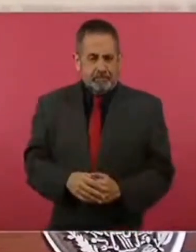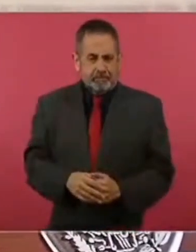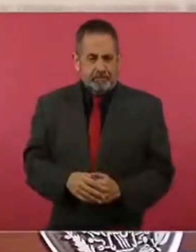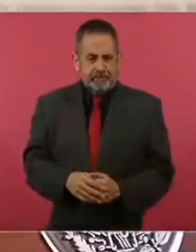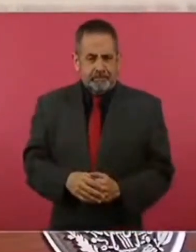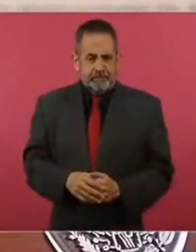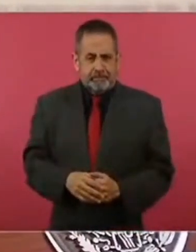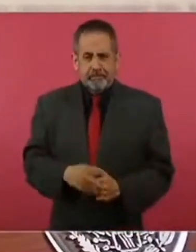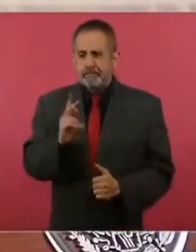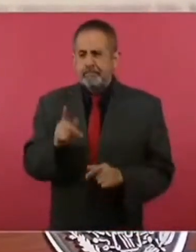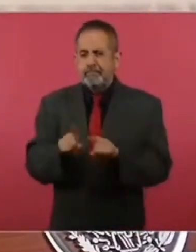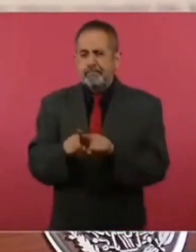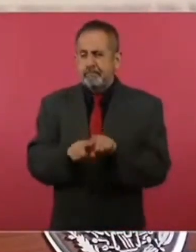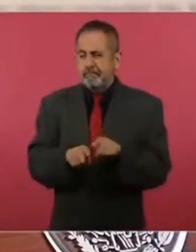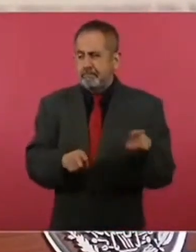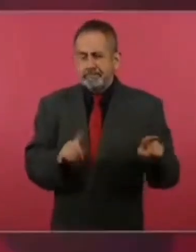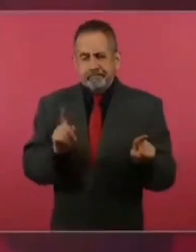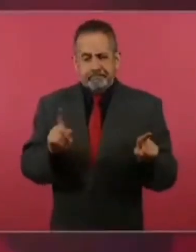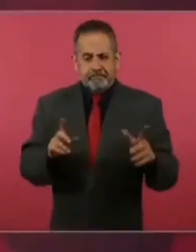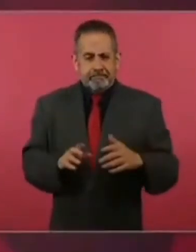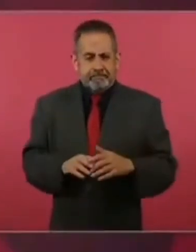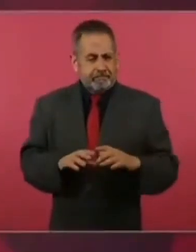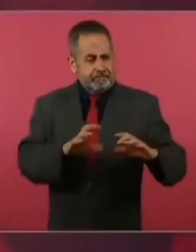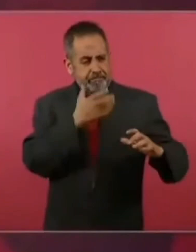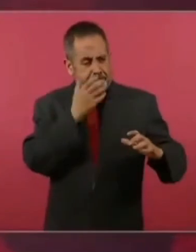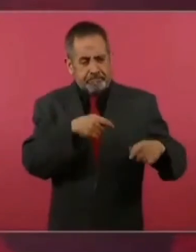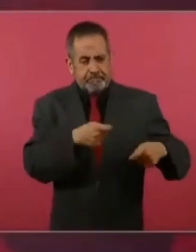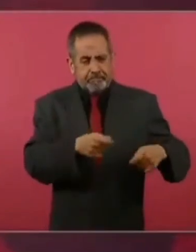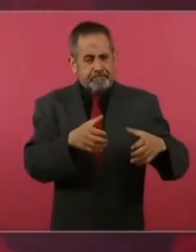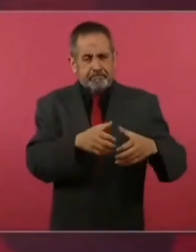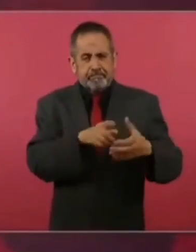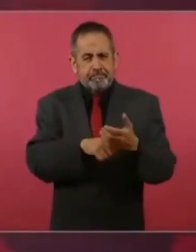llevan a cabo los conservadores,